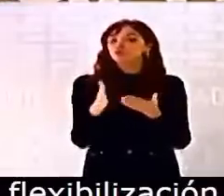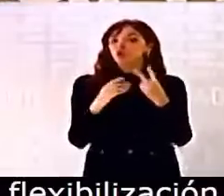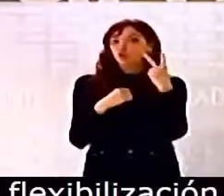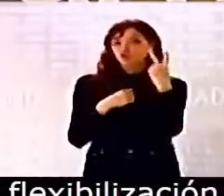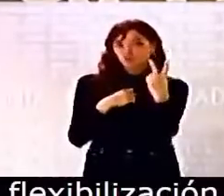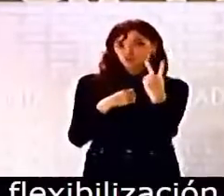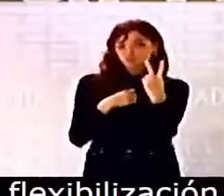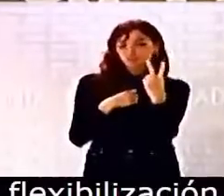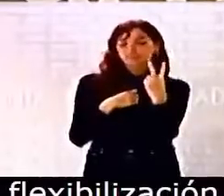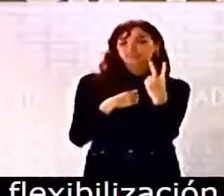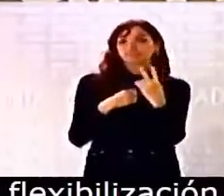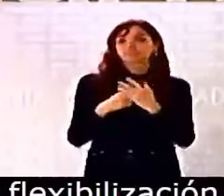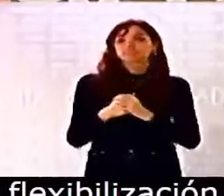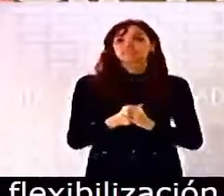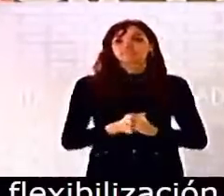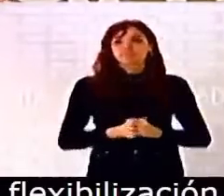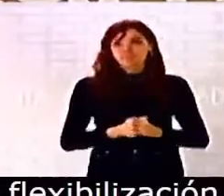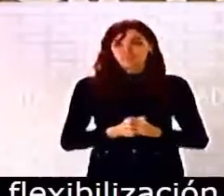de sectores comerciales.